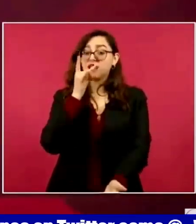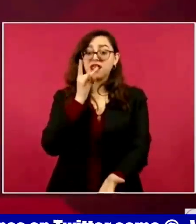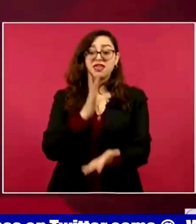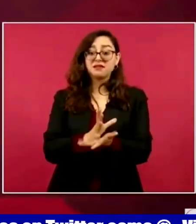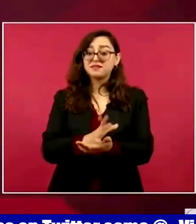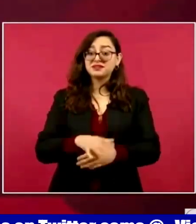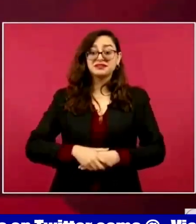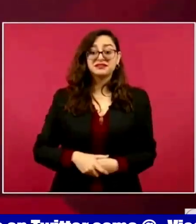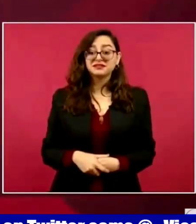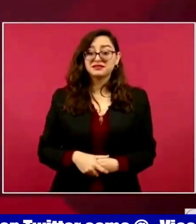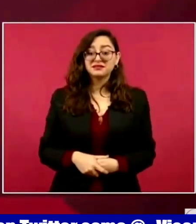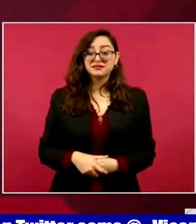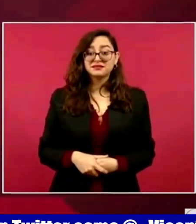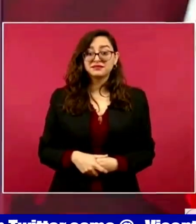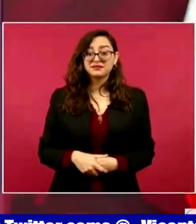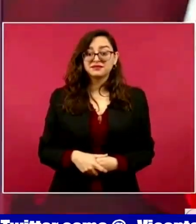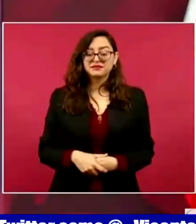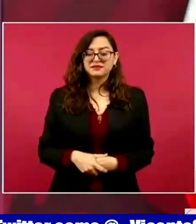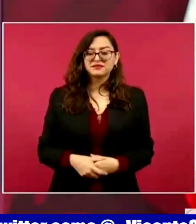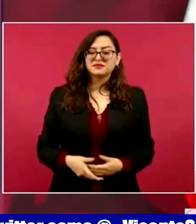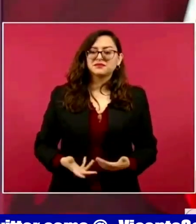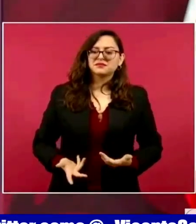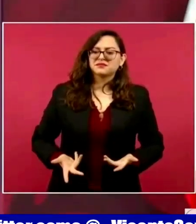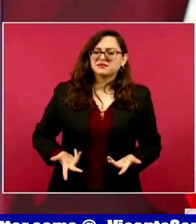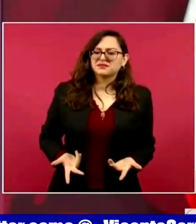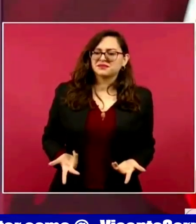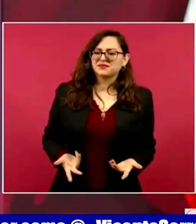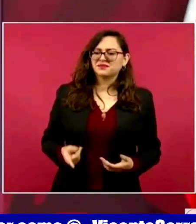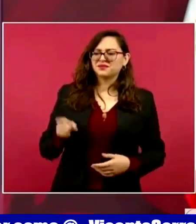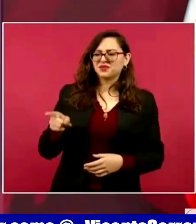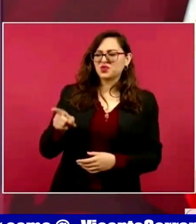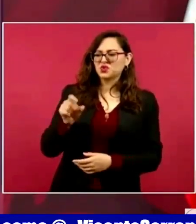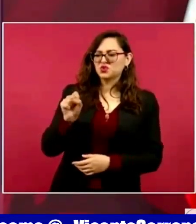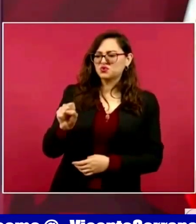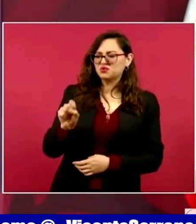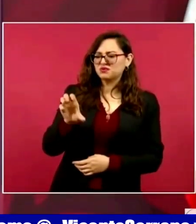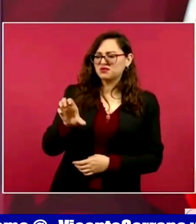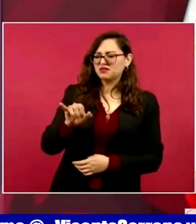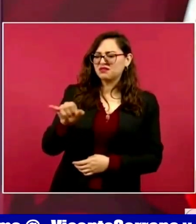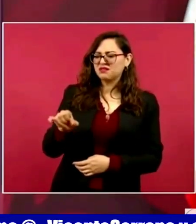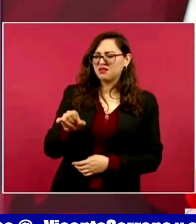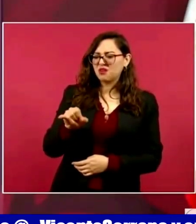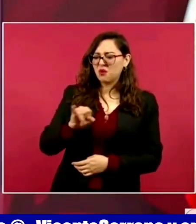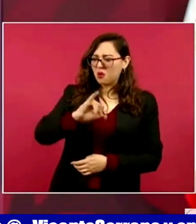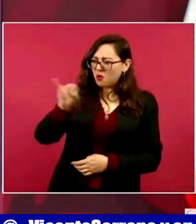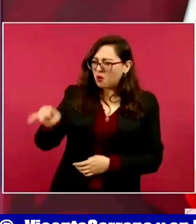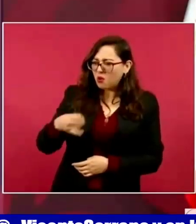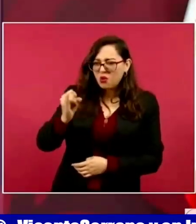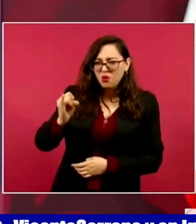si le seguimos llamando Suprema Corte de Justicia,